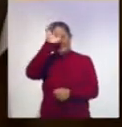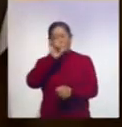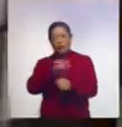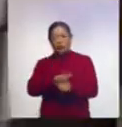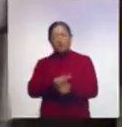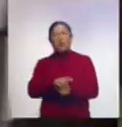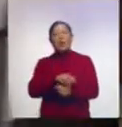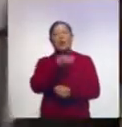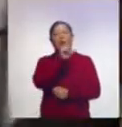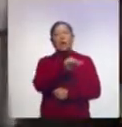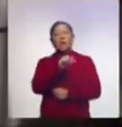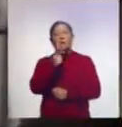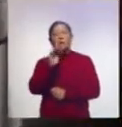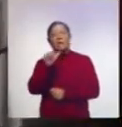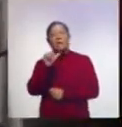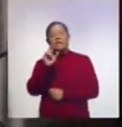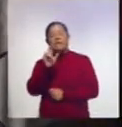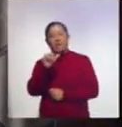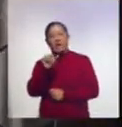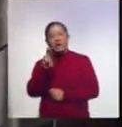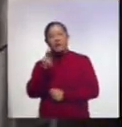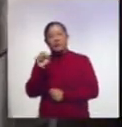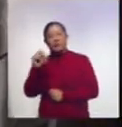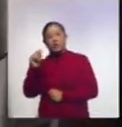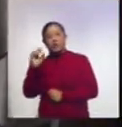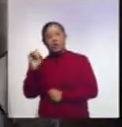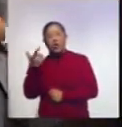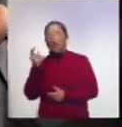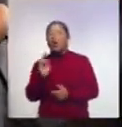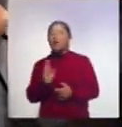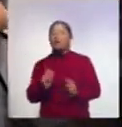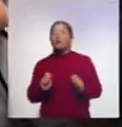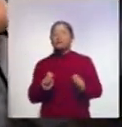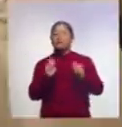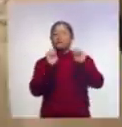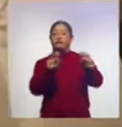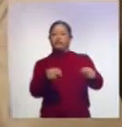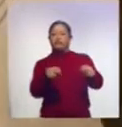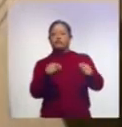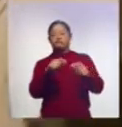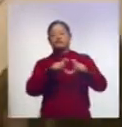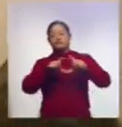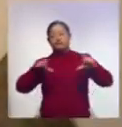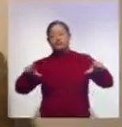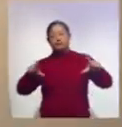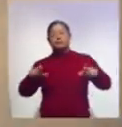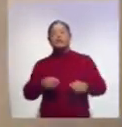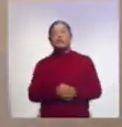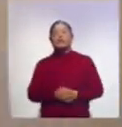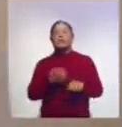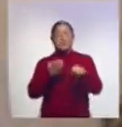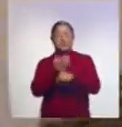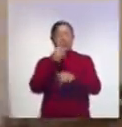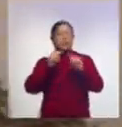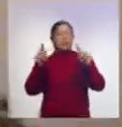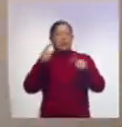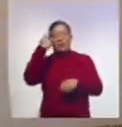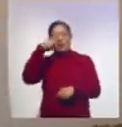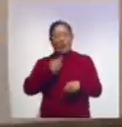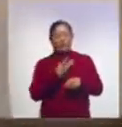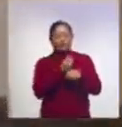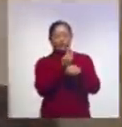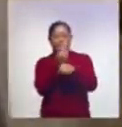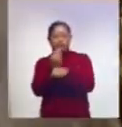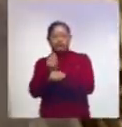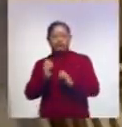Frausto Guerrero, entregó de manera simbólica los recursos del Plan Nacional de Reconstrucción correspondientes para el estado de Tlaxcala. Estos